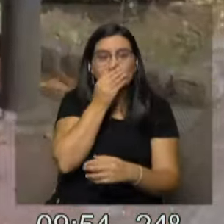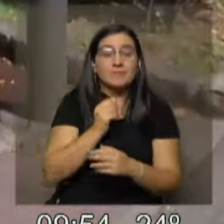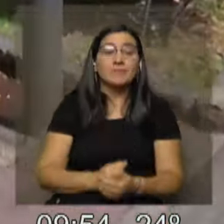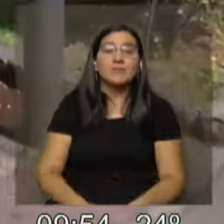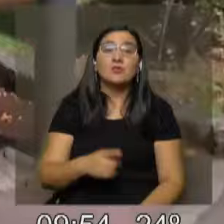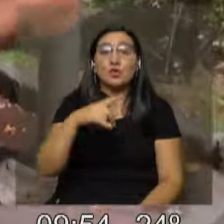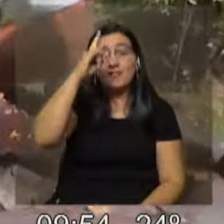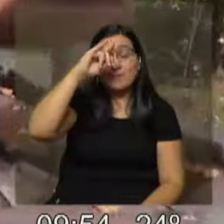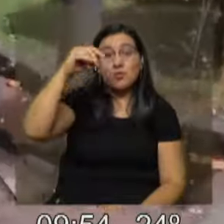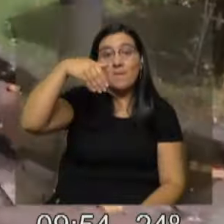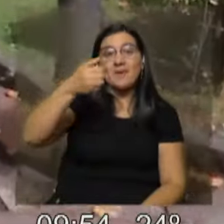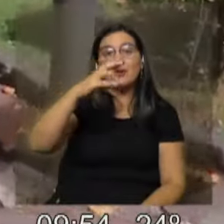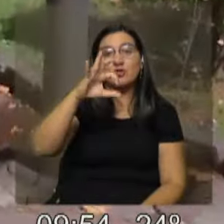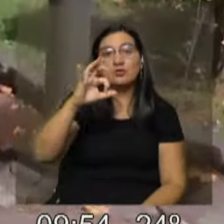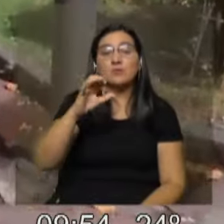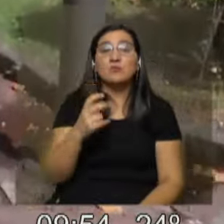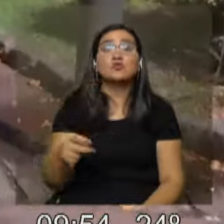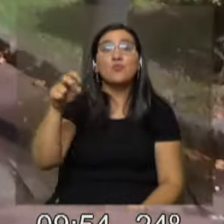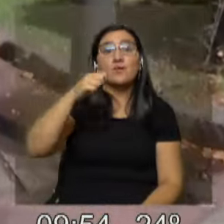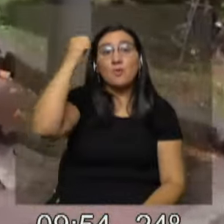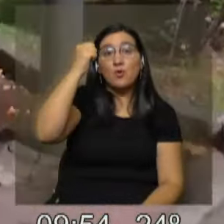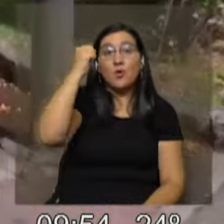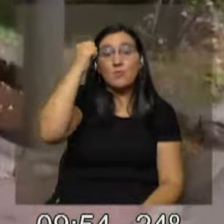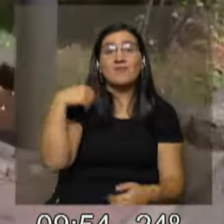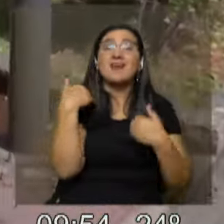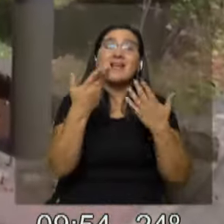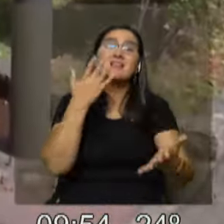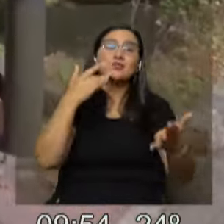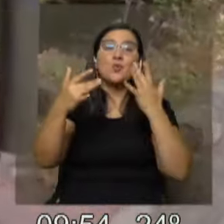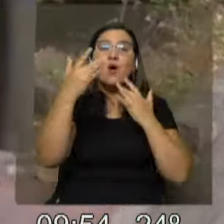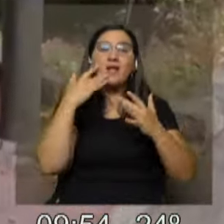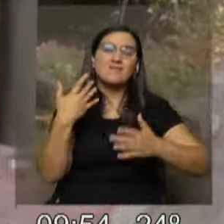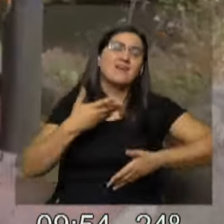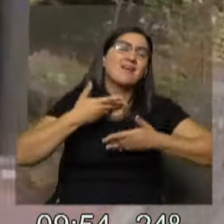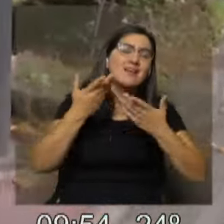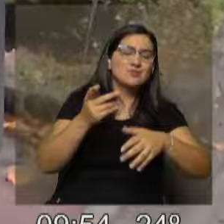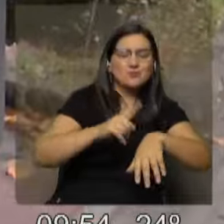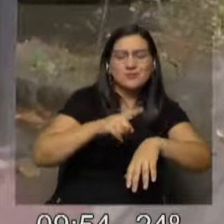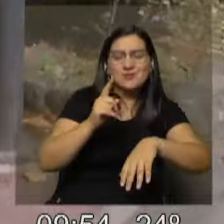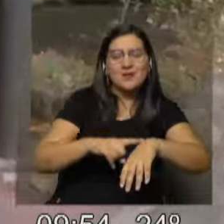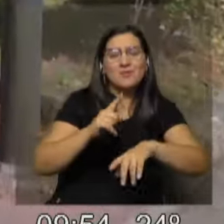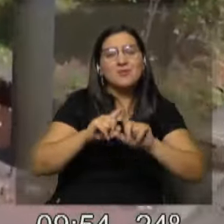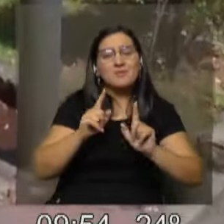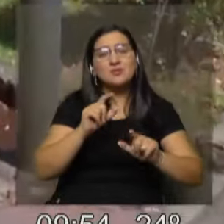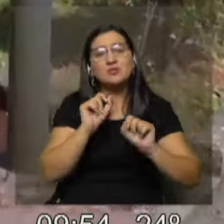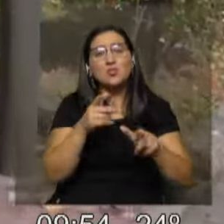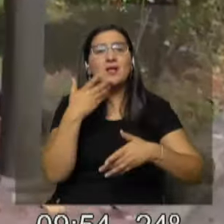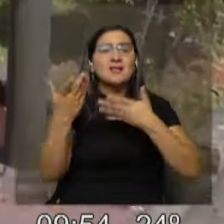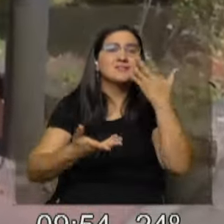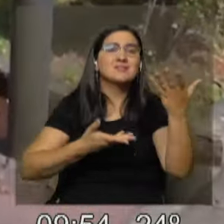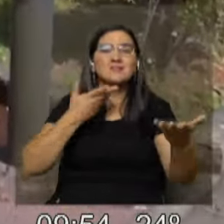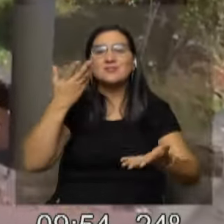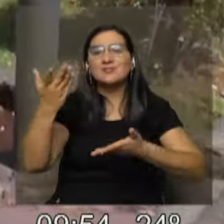con el demonio, con Marco da Costa, por subir arriba de un ómnibus que va a regalar su arte, va a regalar su tiempo y por supuesto sus canciones que han